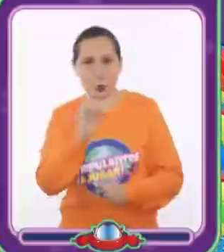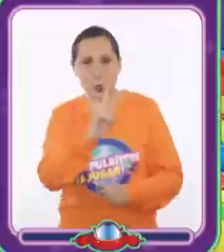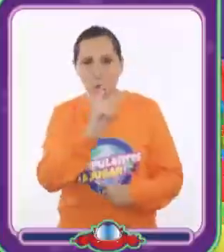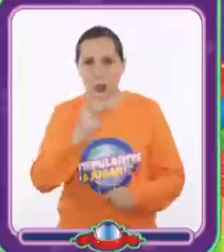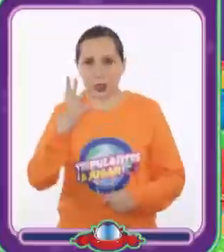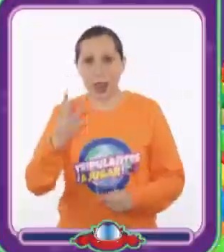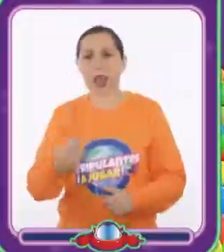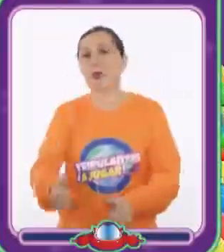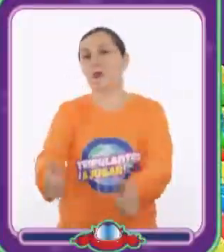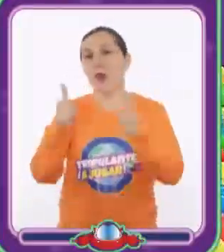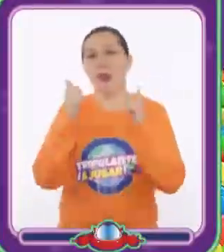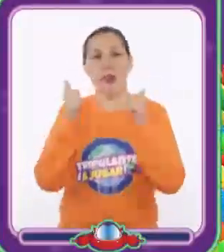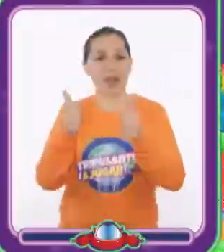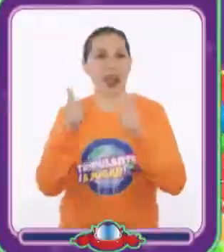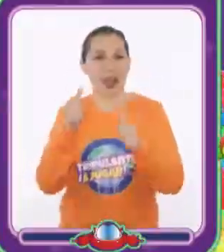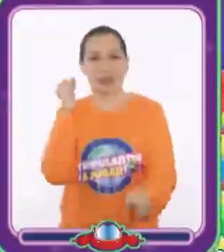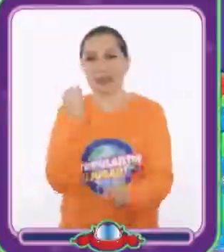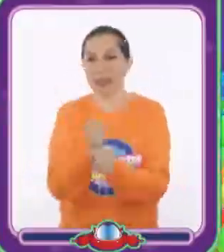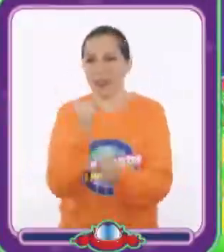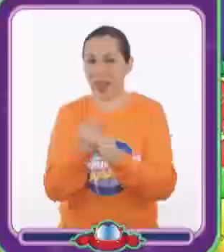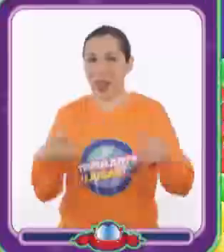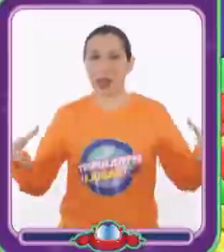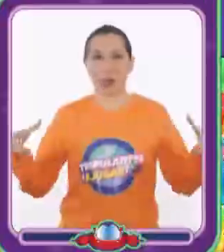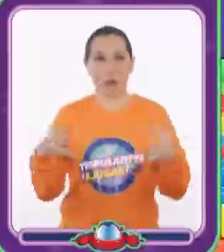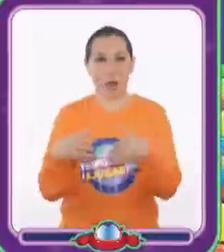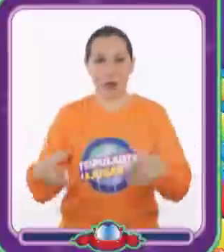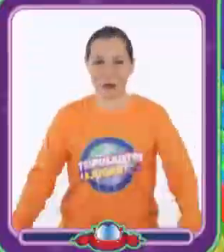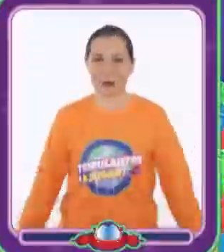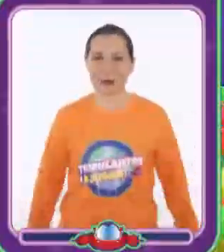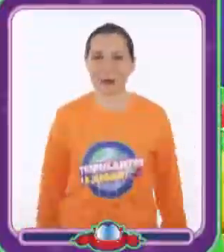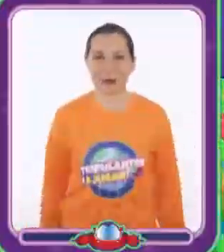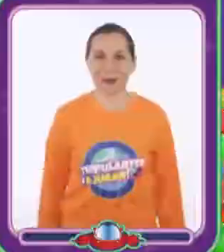tres! ¡Ahí va! ¡Muy bien! ¡Trabajo en equipo!